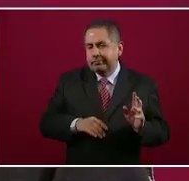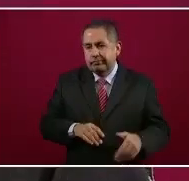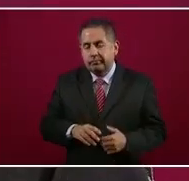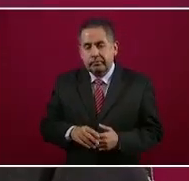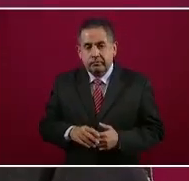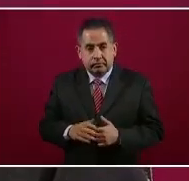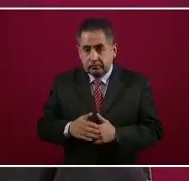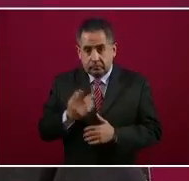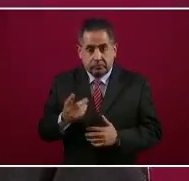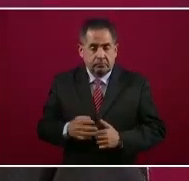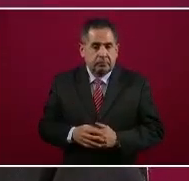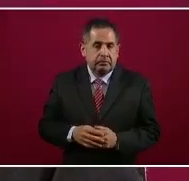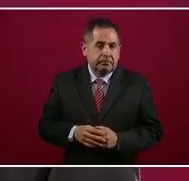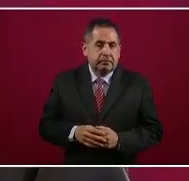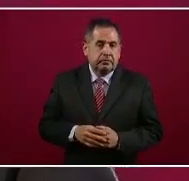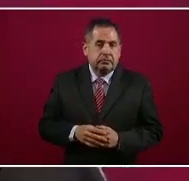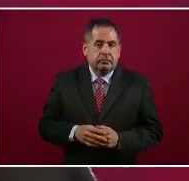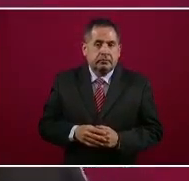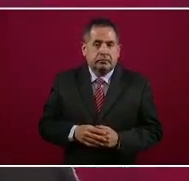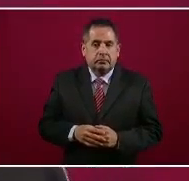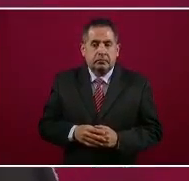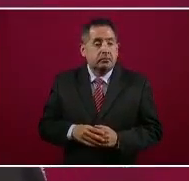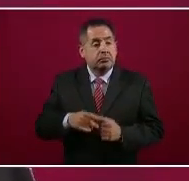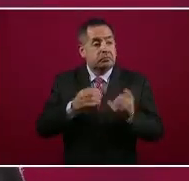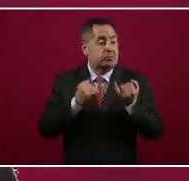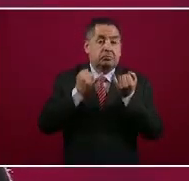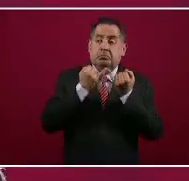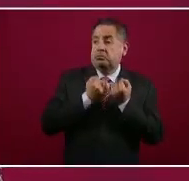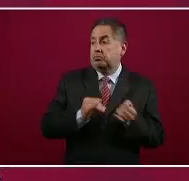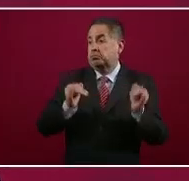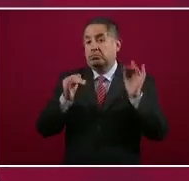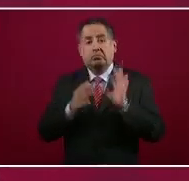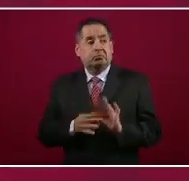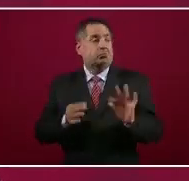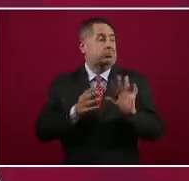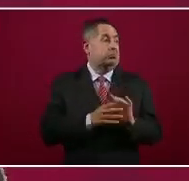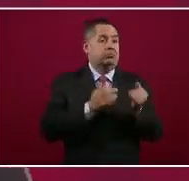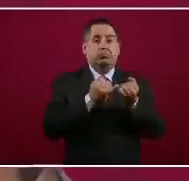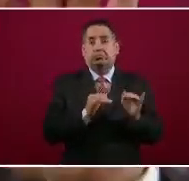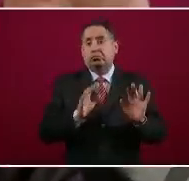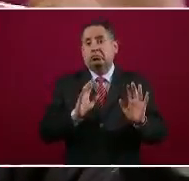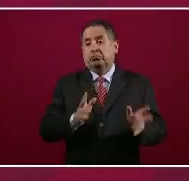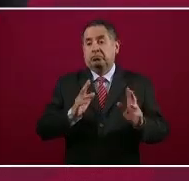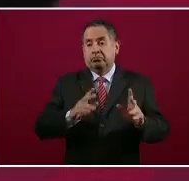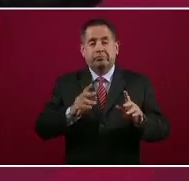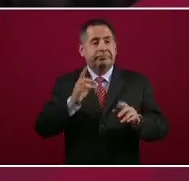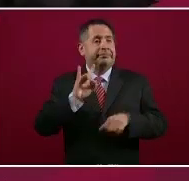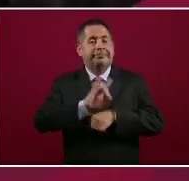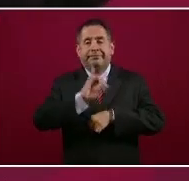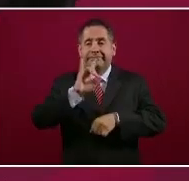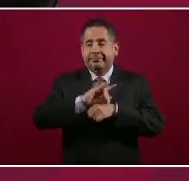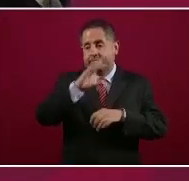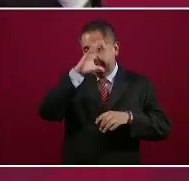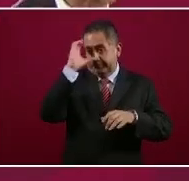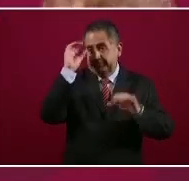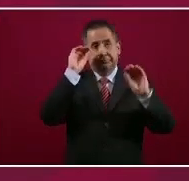por qué lo inauguraron hicieron la fachada